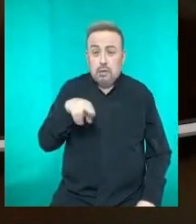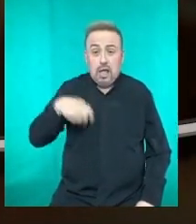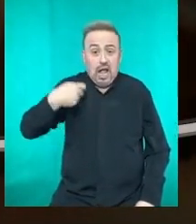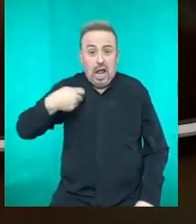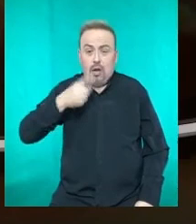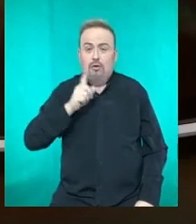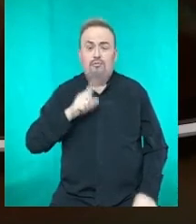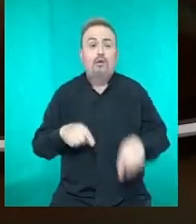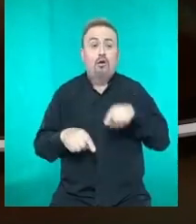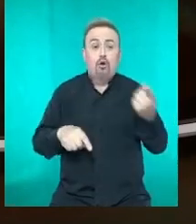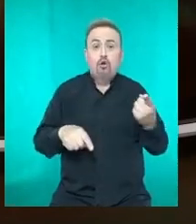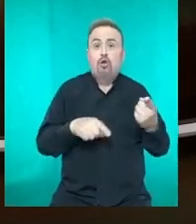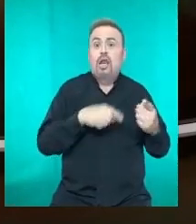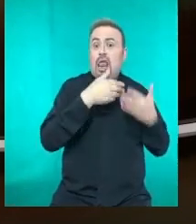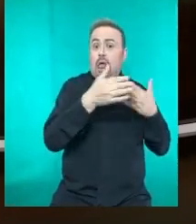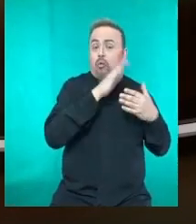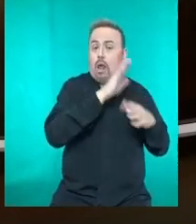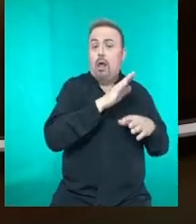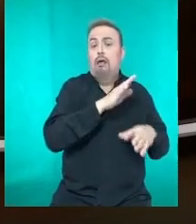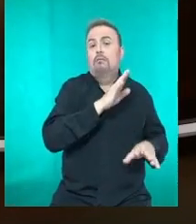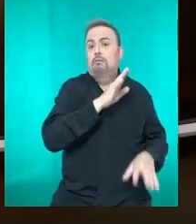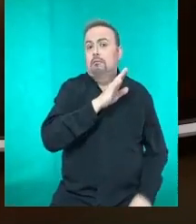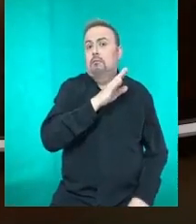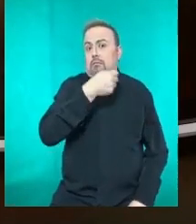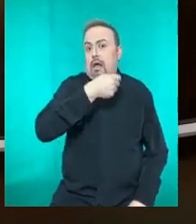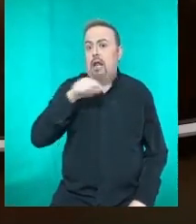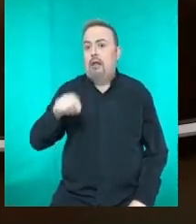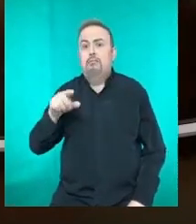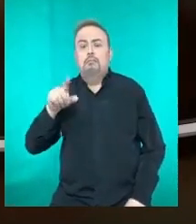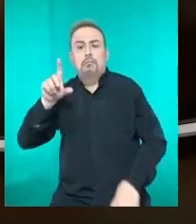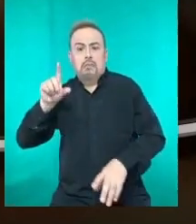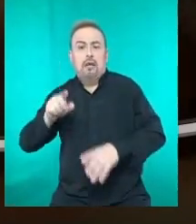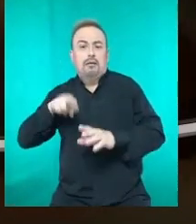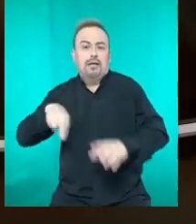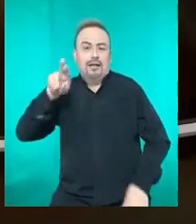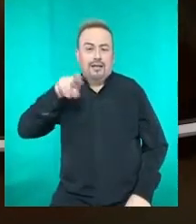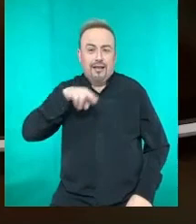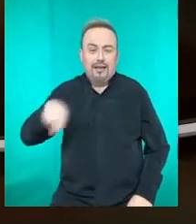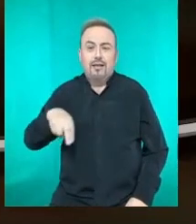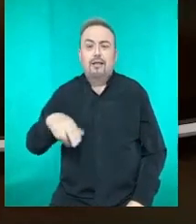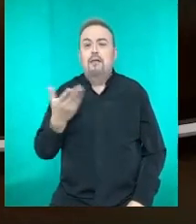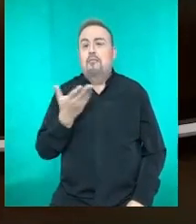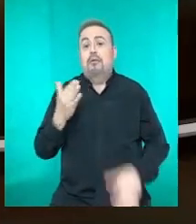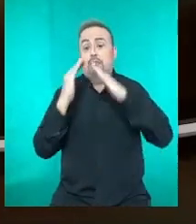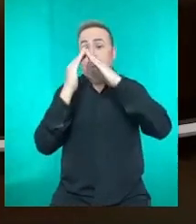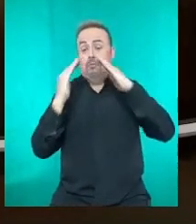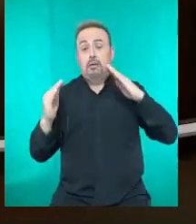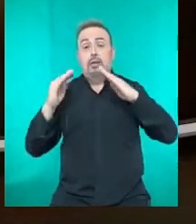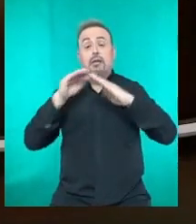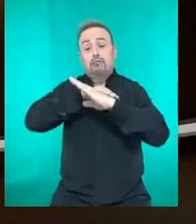un material tradicional. Hay excepciones, por supuesto. Poner un techo completo solar, como lo